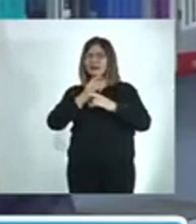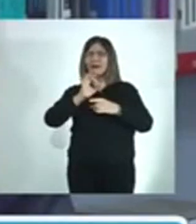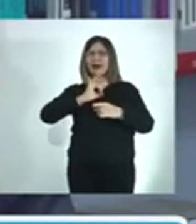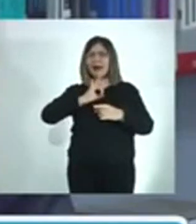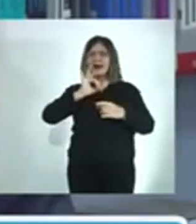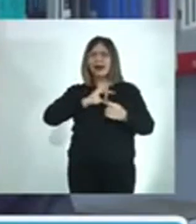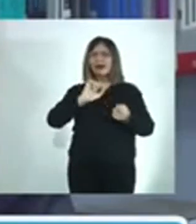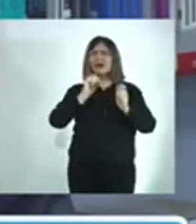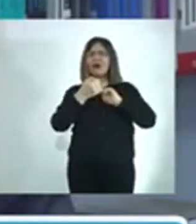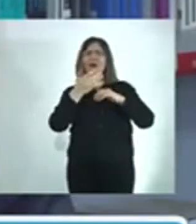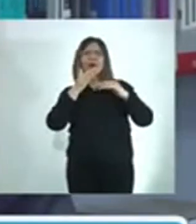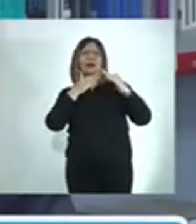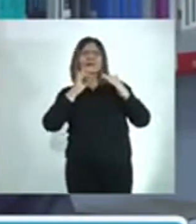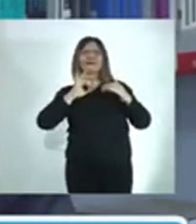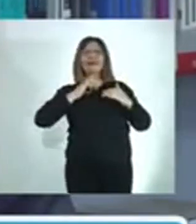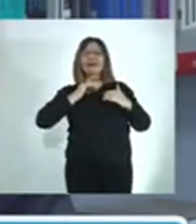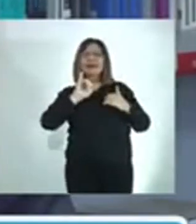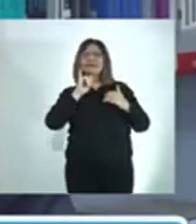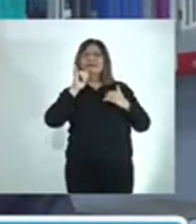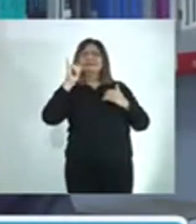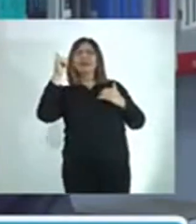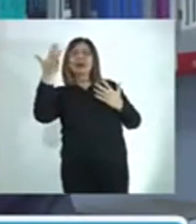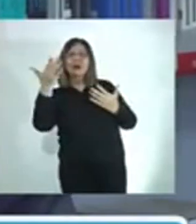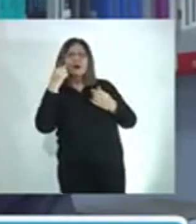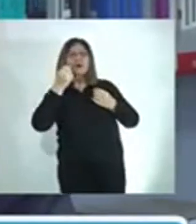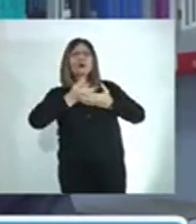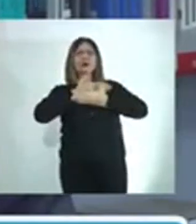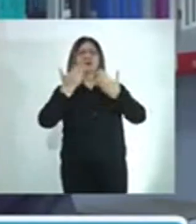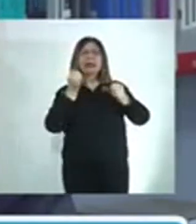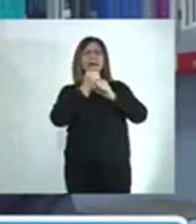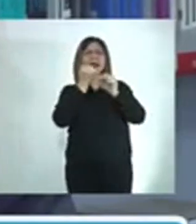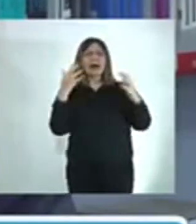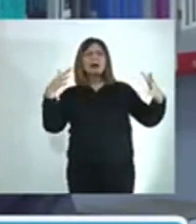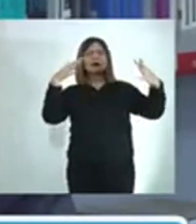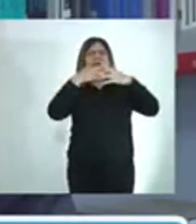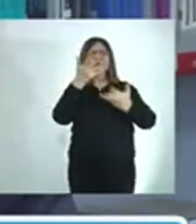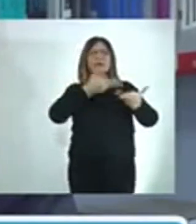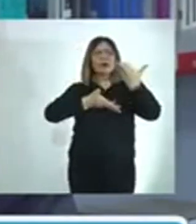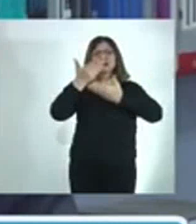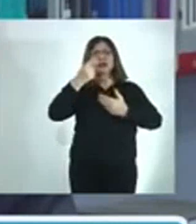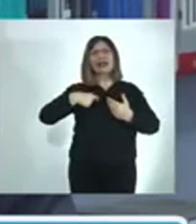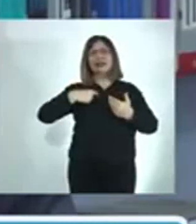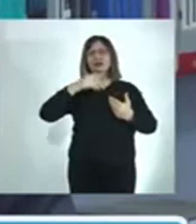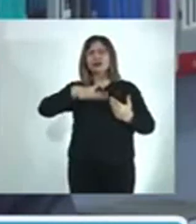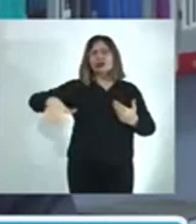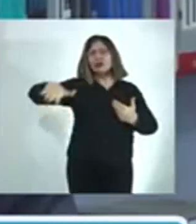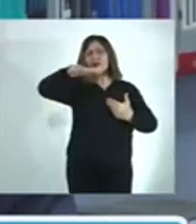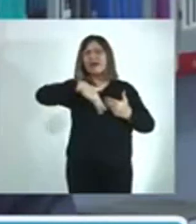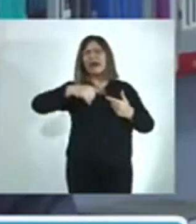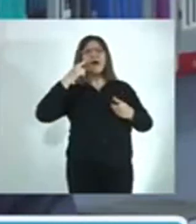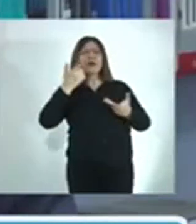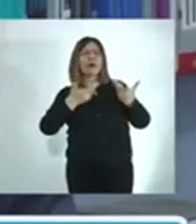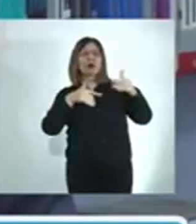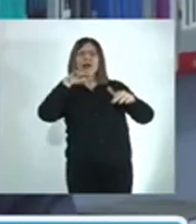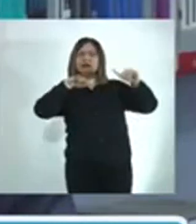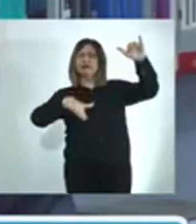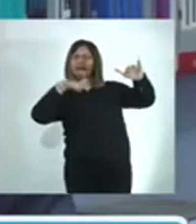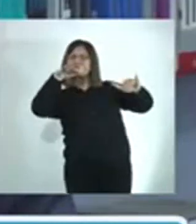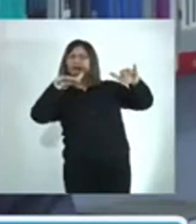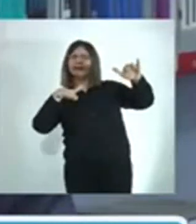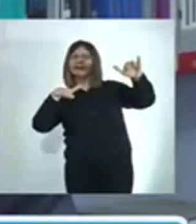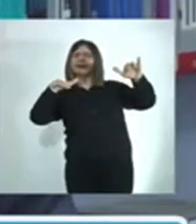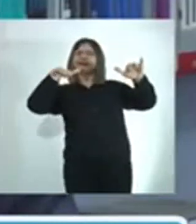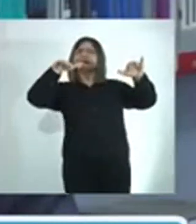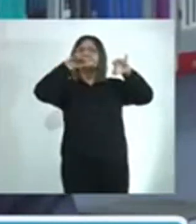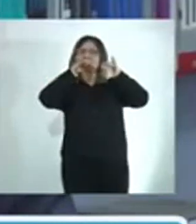de vida, que integran, que generan oportunidades, sociedades que son más justas, sociedades más solidarias,